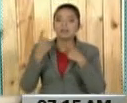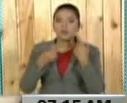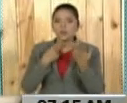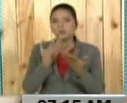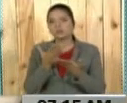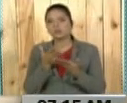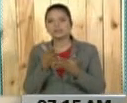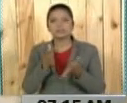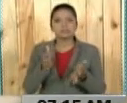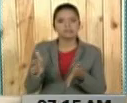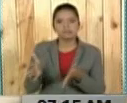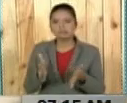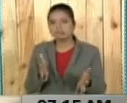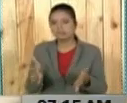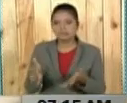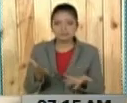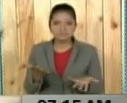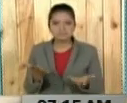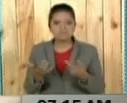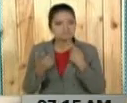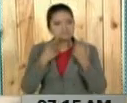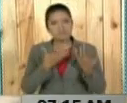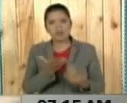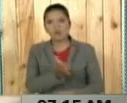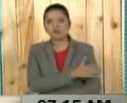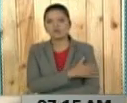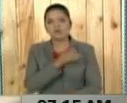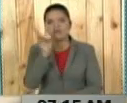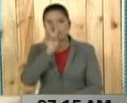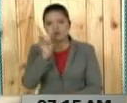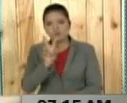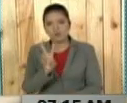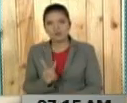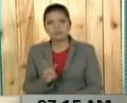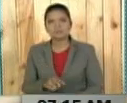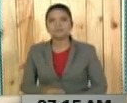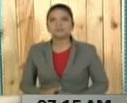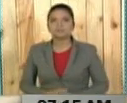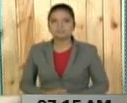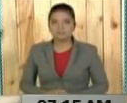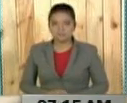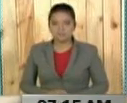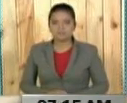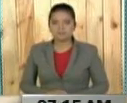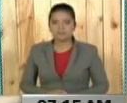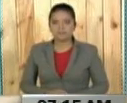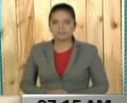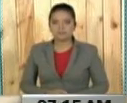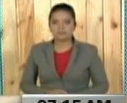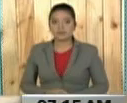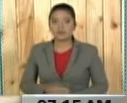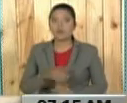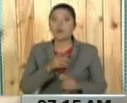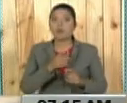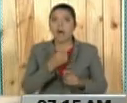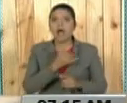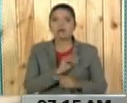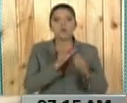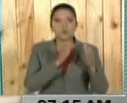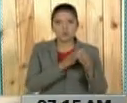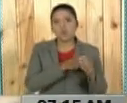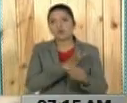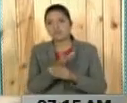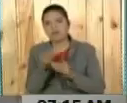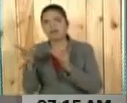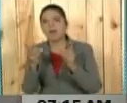ambiguo que está ofreciendo la oposición venezolana, que un sector de ellos van a la mesa de diálogo y otro